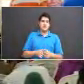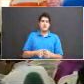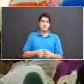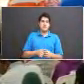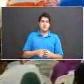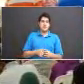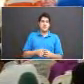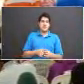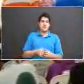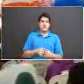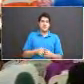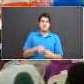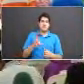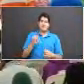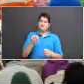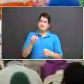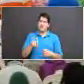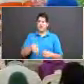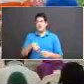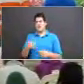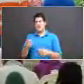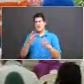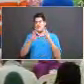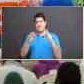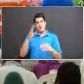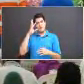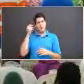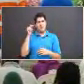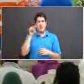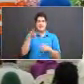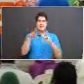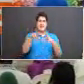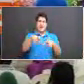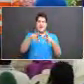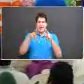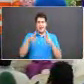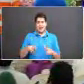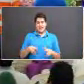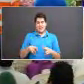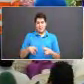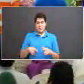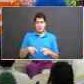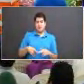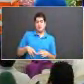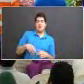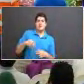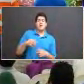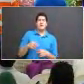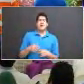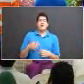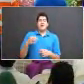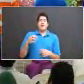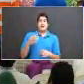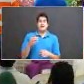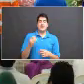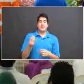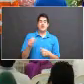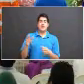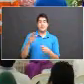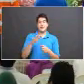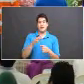No debería ser de otra manera, porque el bautismo en agua es el receptor que se va a complementar con